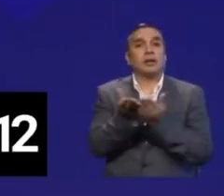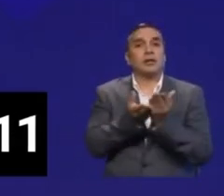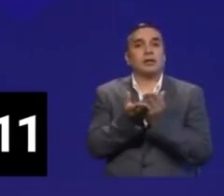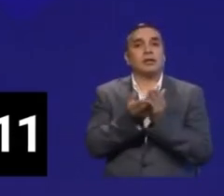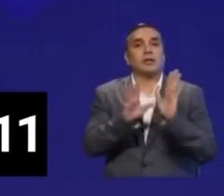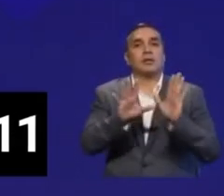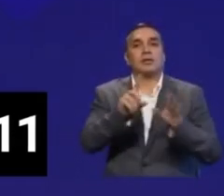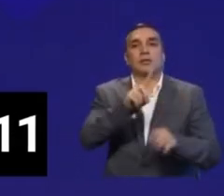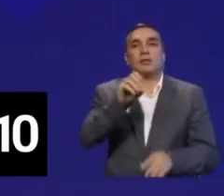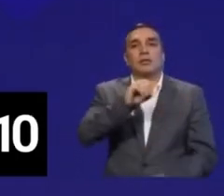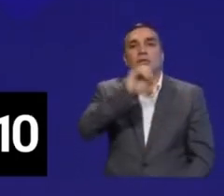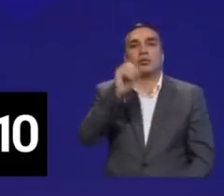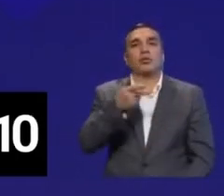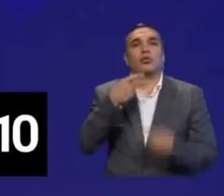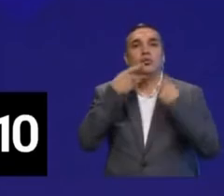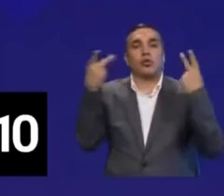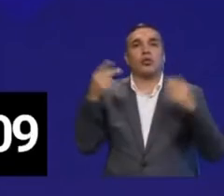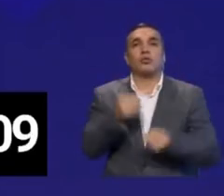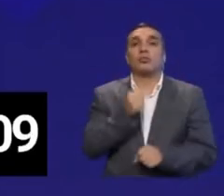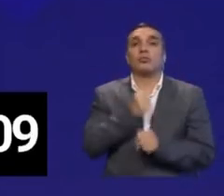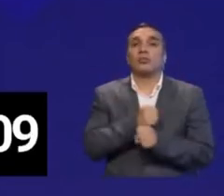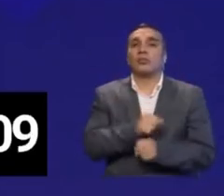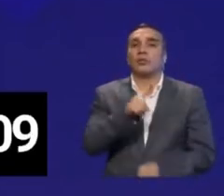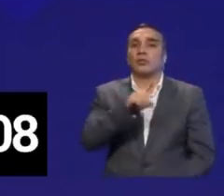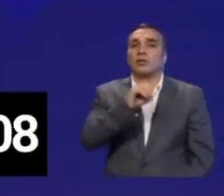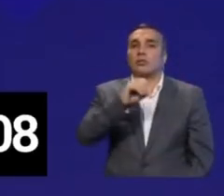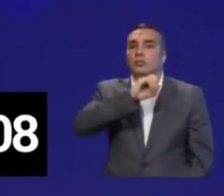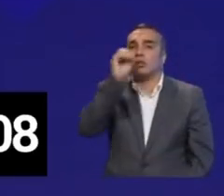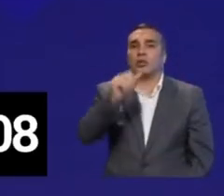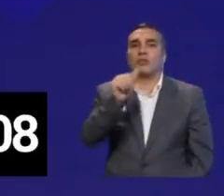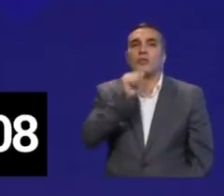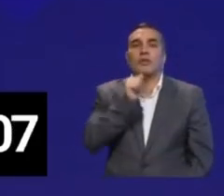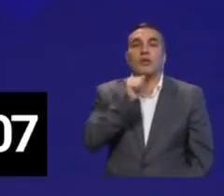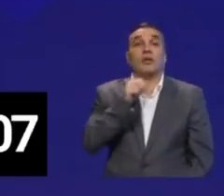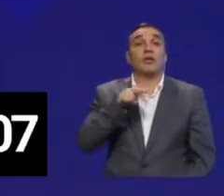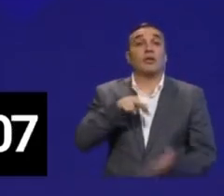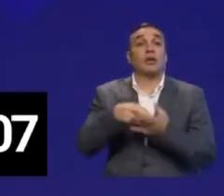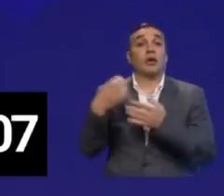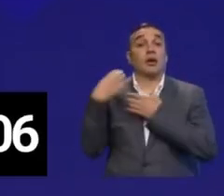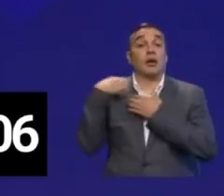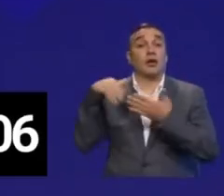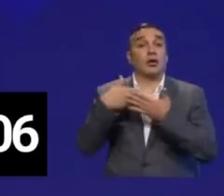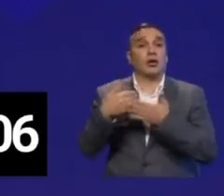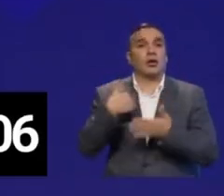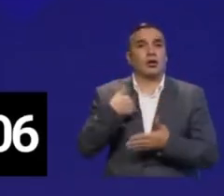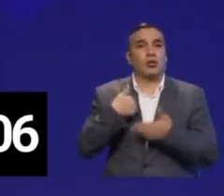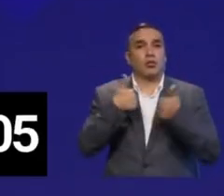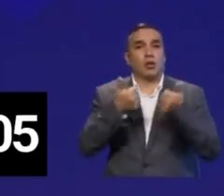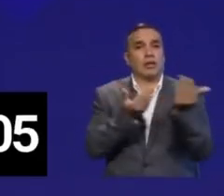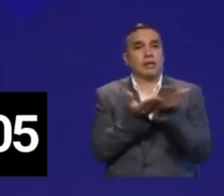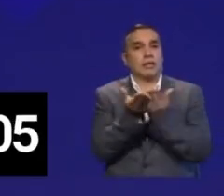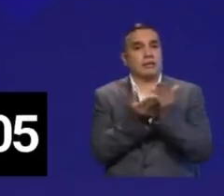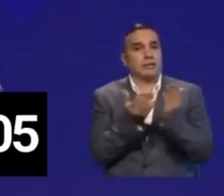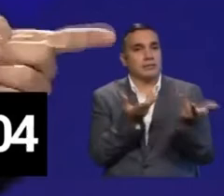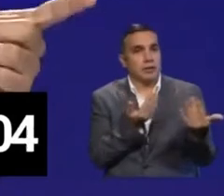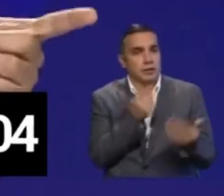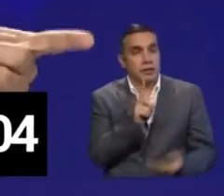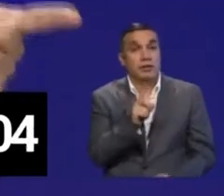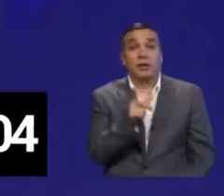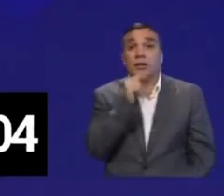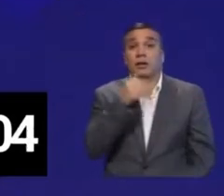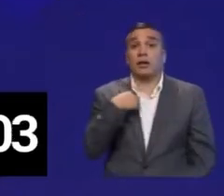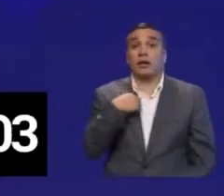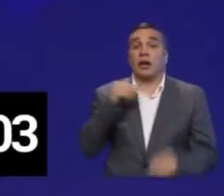servicio 100% público, operado de una manera 100% privada, que nos garantice a todos tener el buen servicio que esperamos, quienes están en